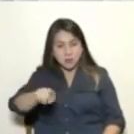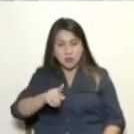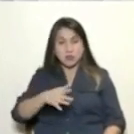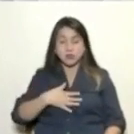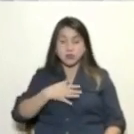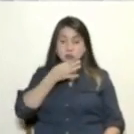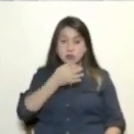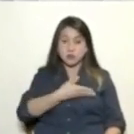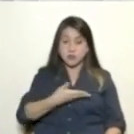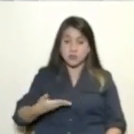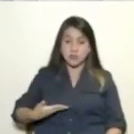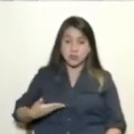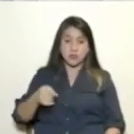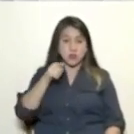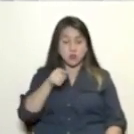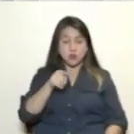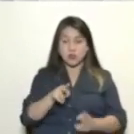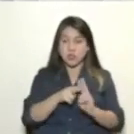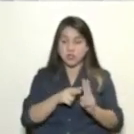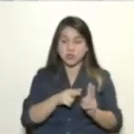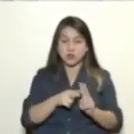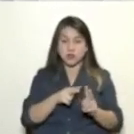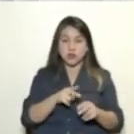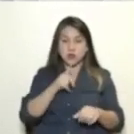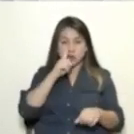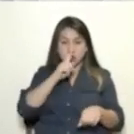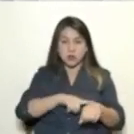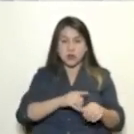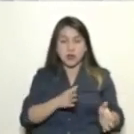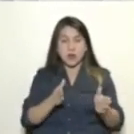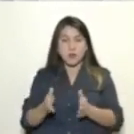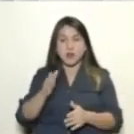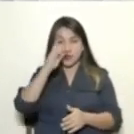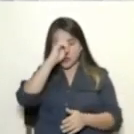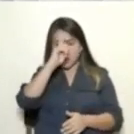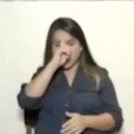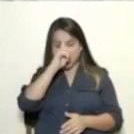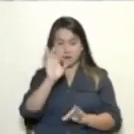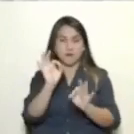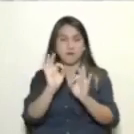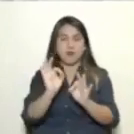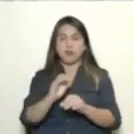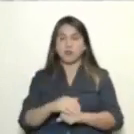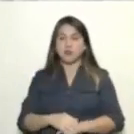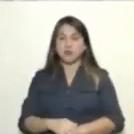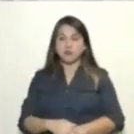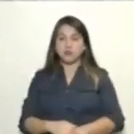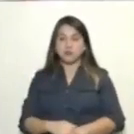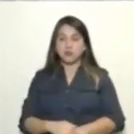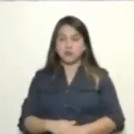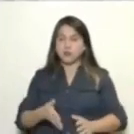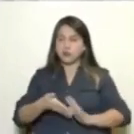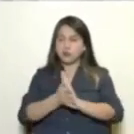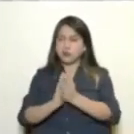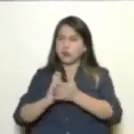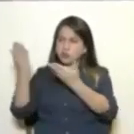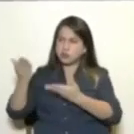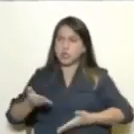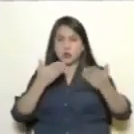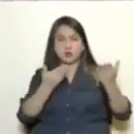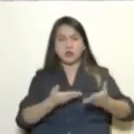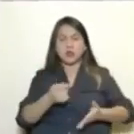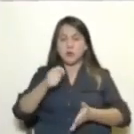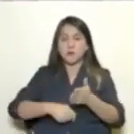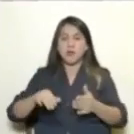dije, presidente, yo creo que usted hizo la parte hospitalaria espléndida. Trajo todo lo que había que traer, en el